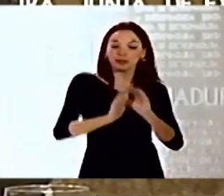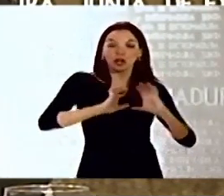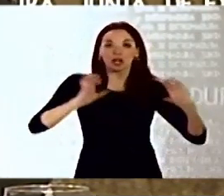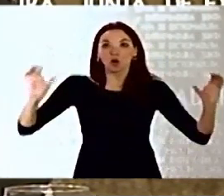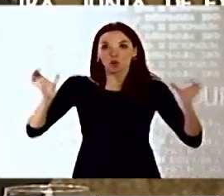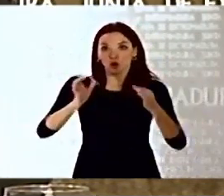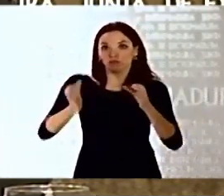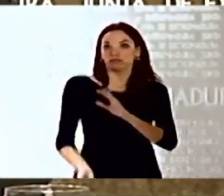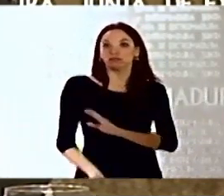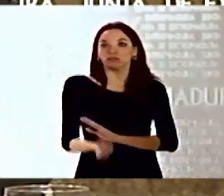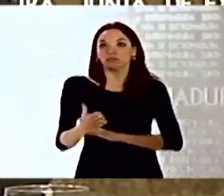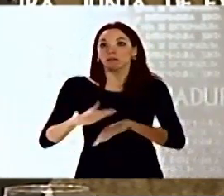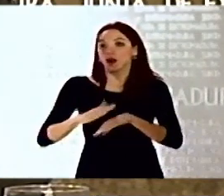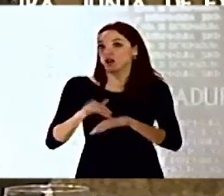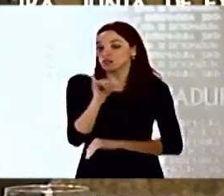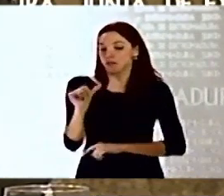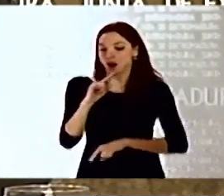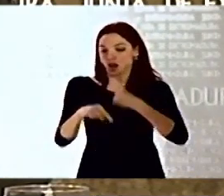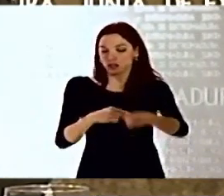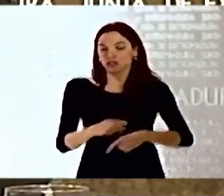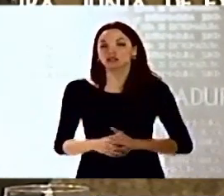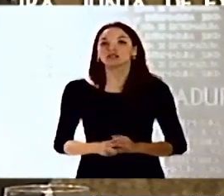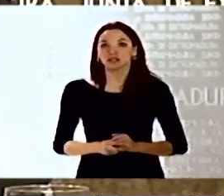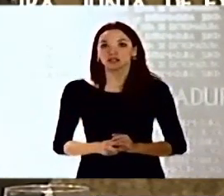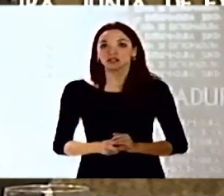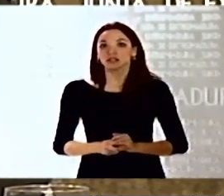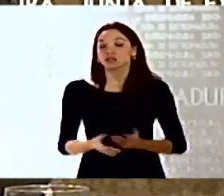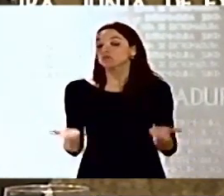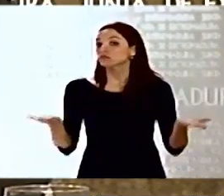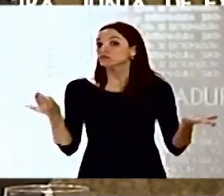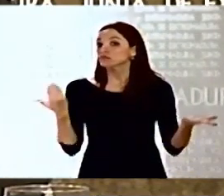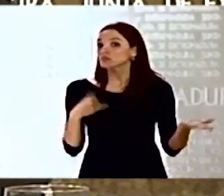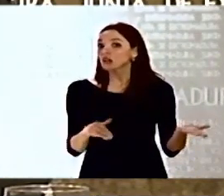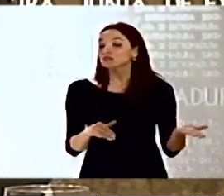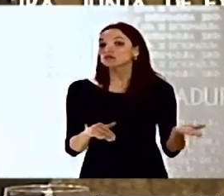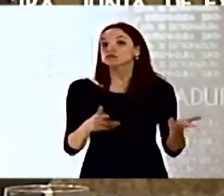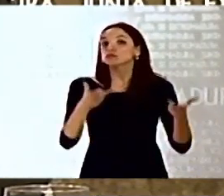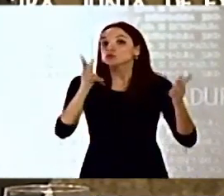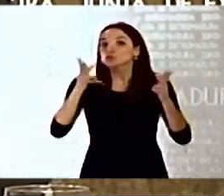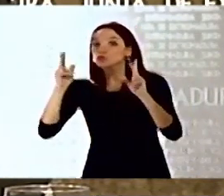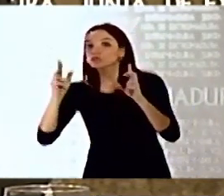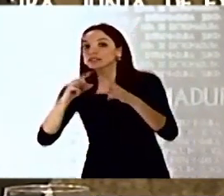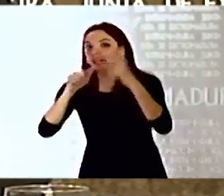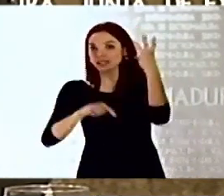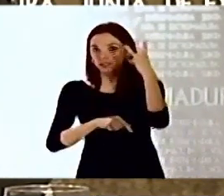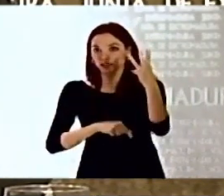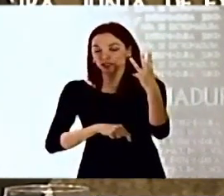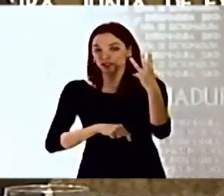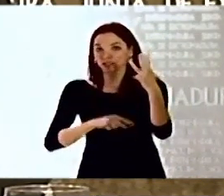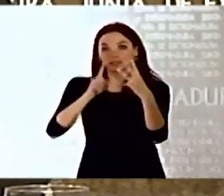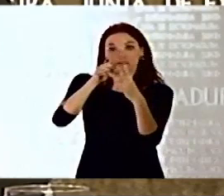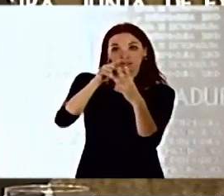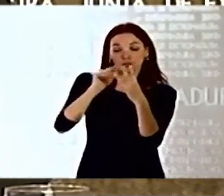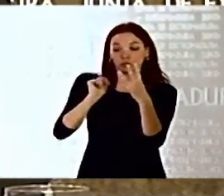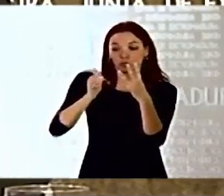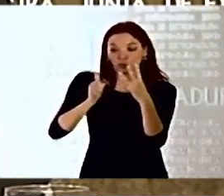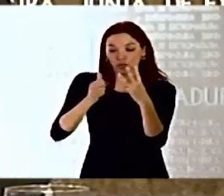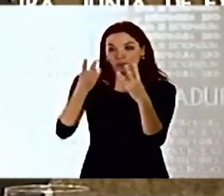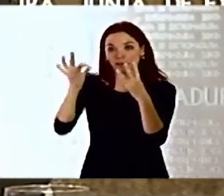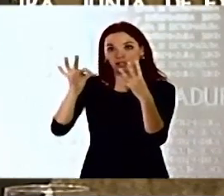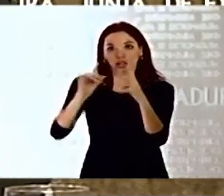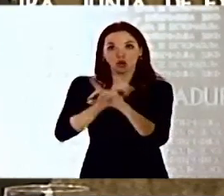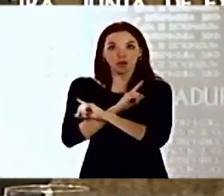el FEGA en las próximas semanas. De entrada va a haber 3 licitaciones y la primera comenzará a partir del 20 de